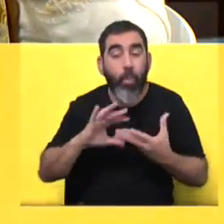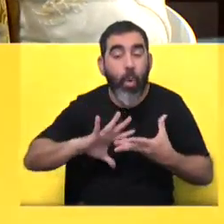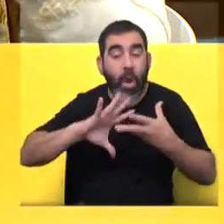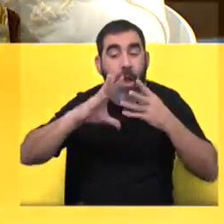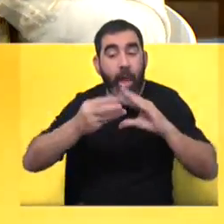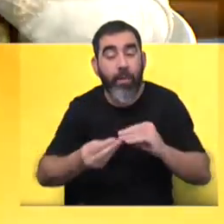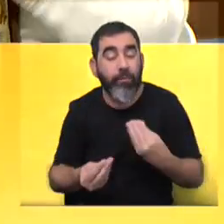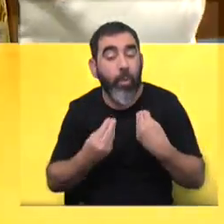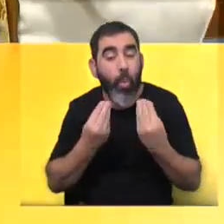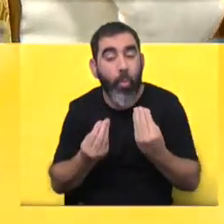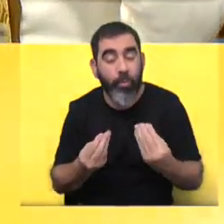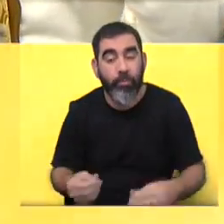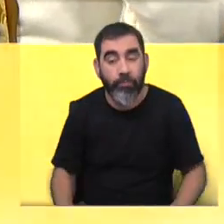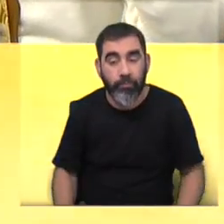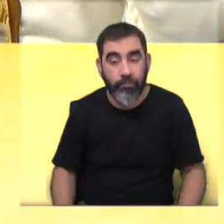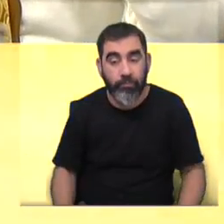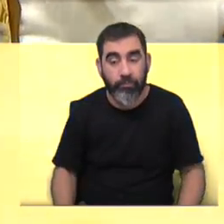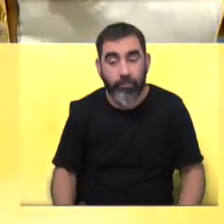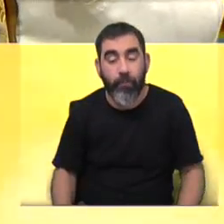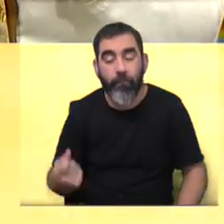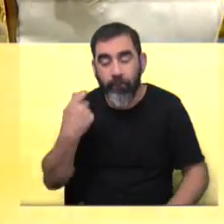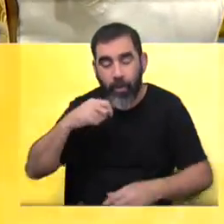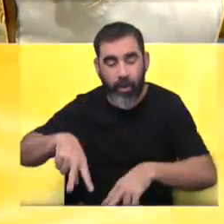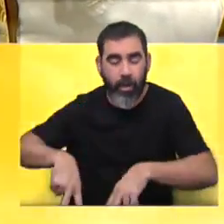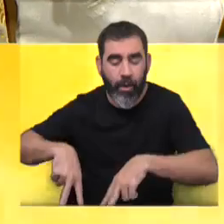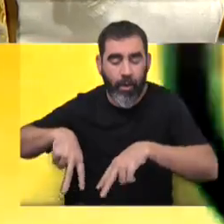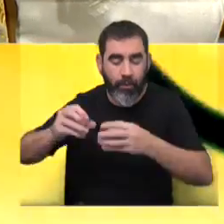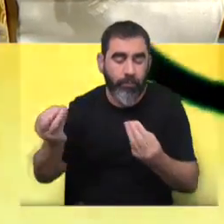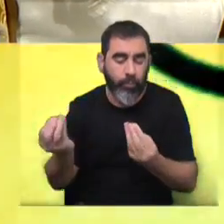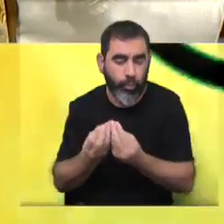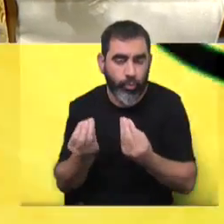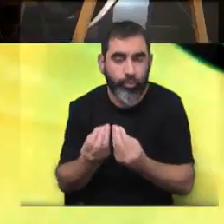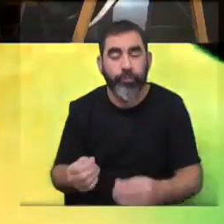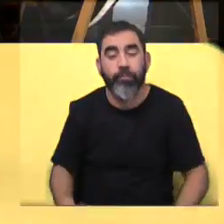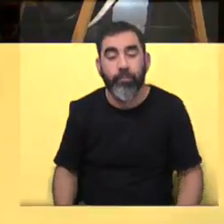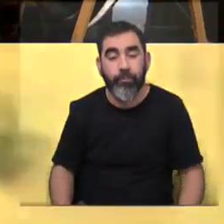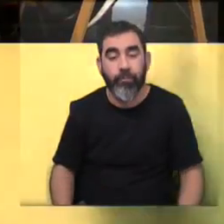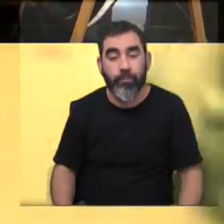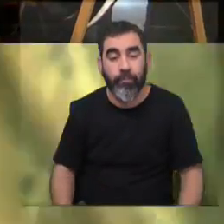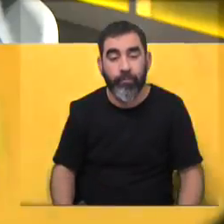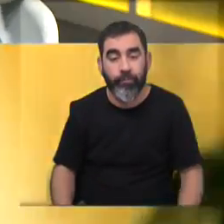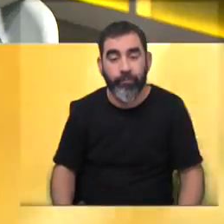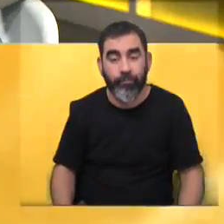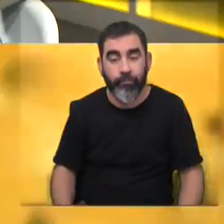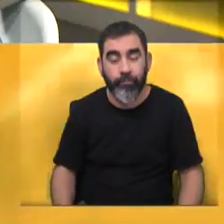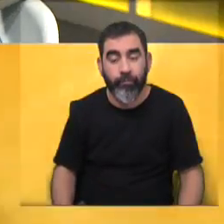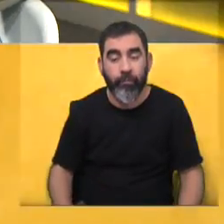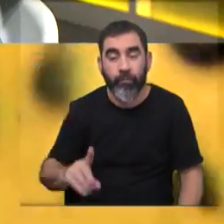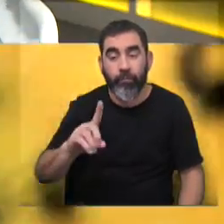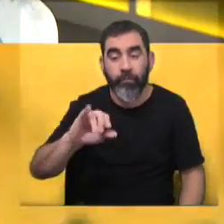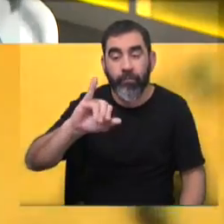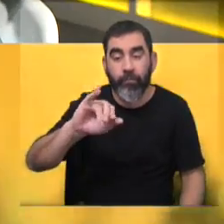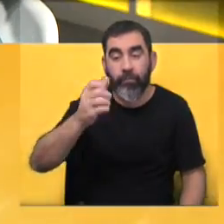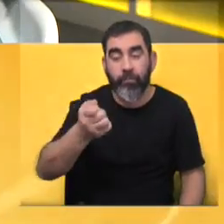adaptación o qué, pero ahí hay muchísimo para trabajar, hay muchísimo campo. Se define como diapausa